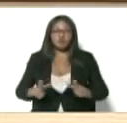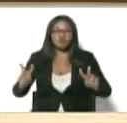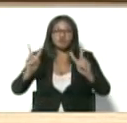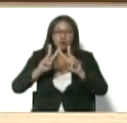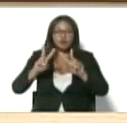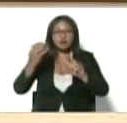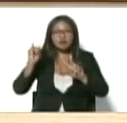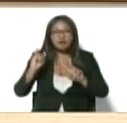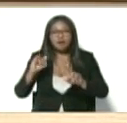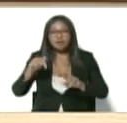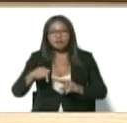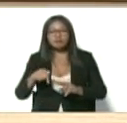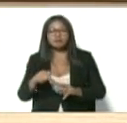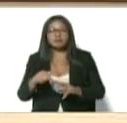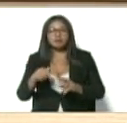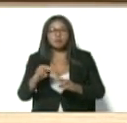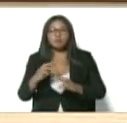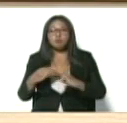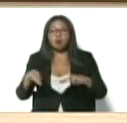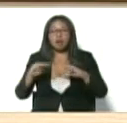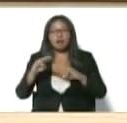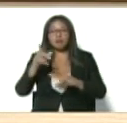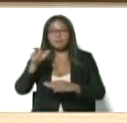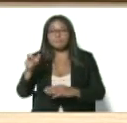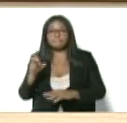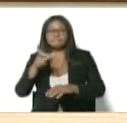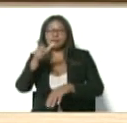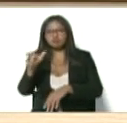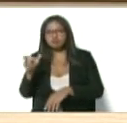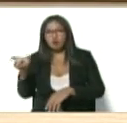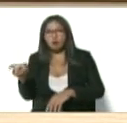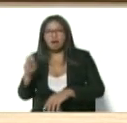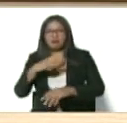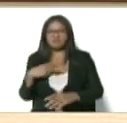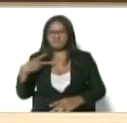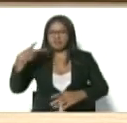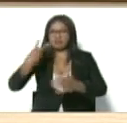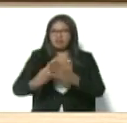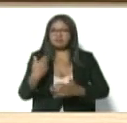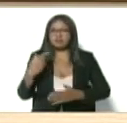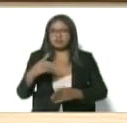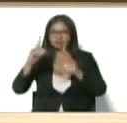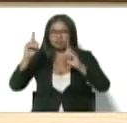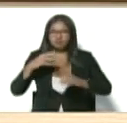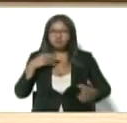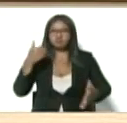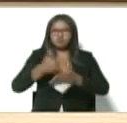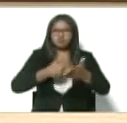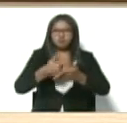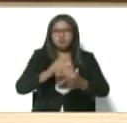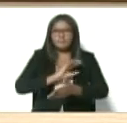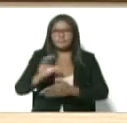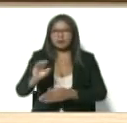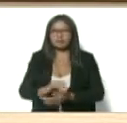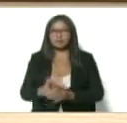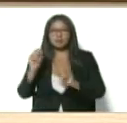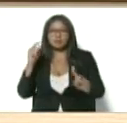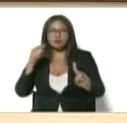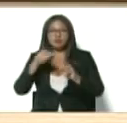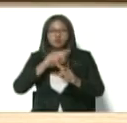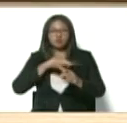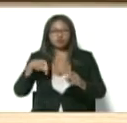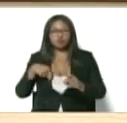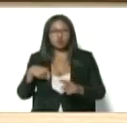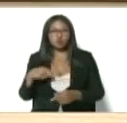de la gente y en colombia- y gente valiente gente decidida a luchar por su país y hacia ellos van nuestro mensaje